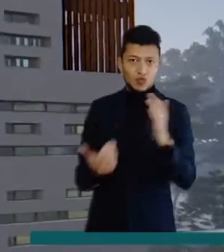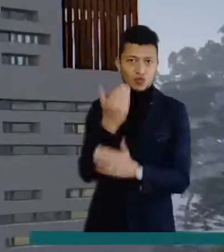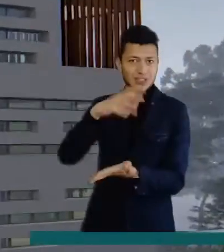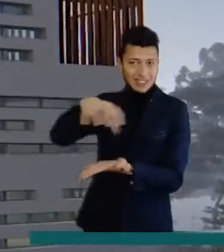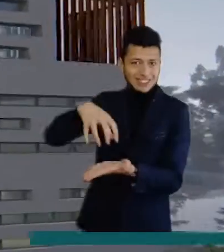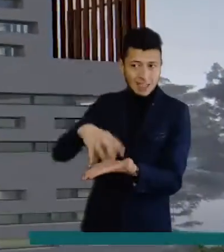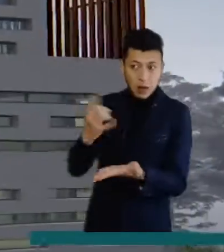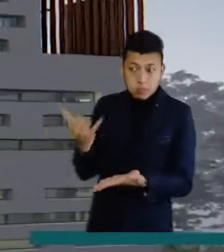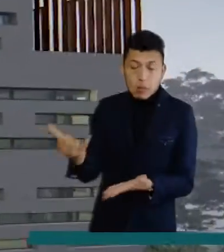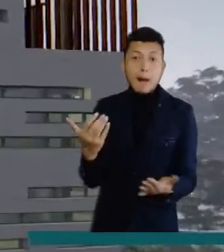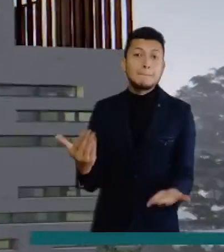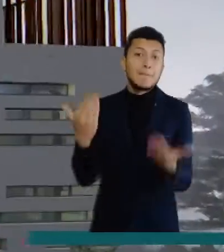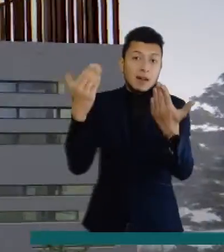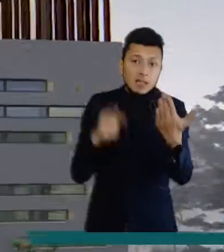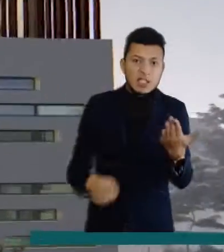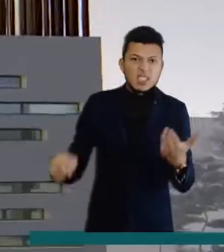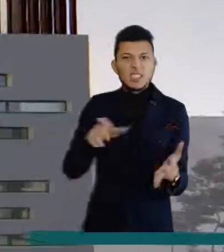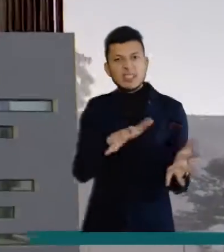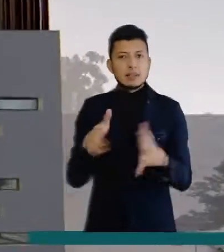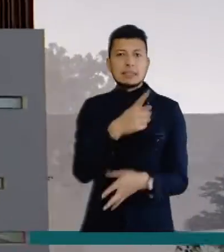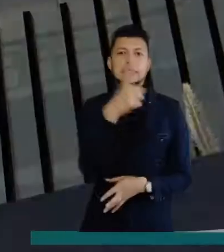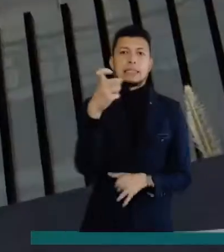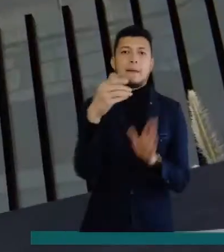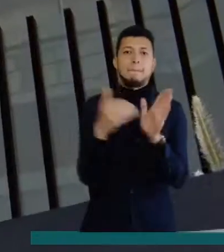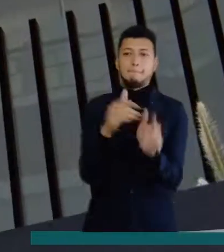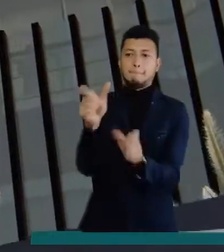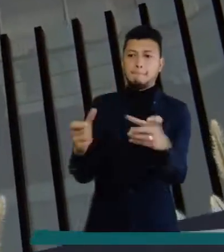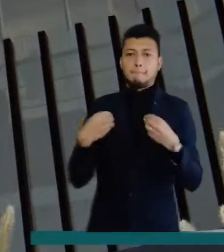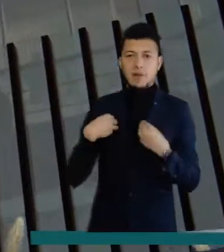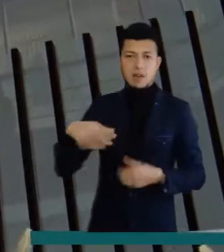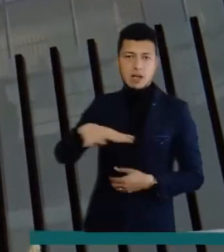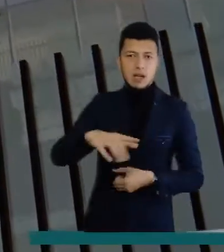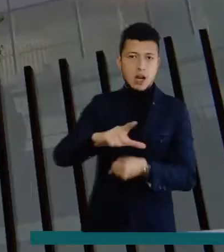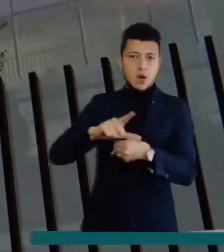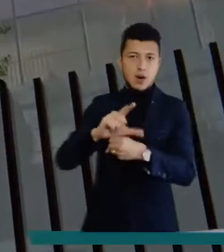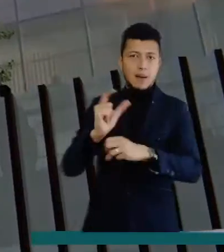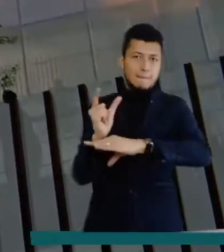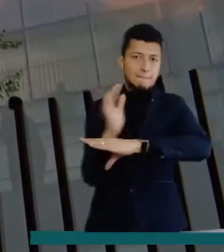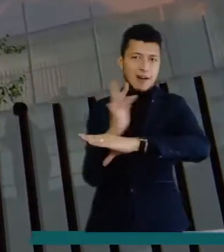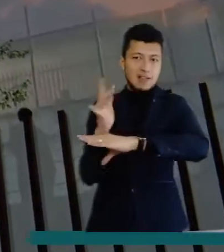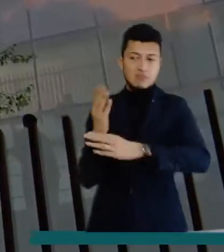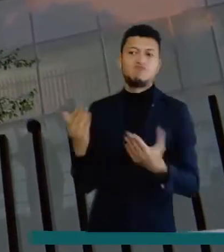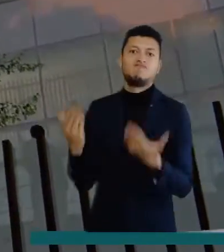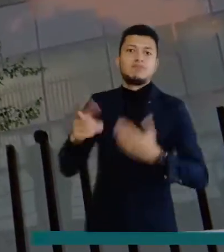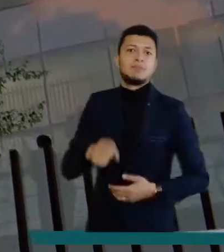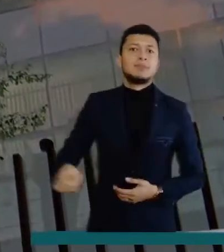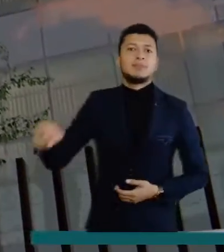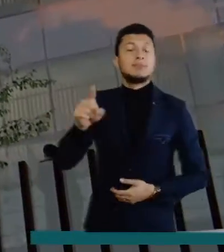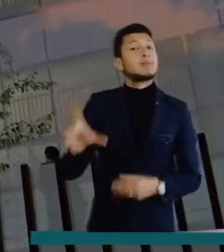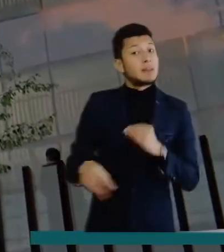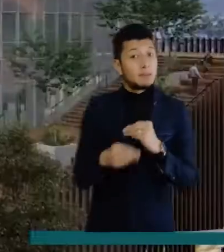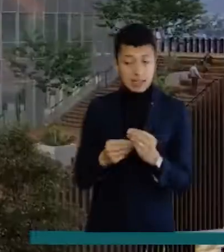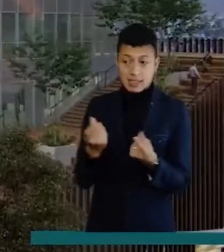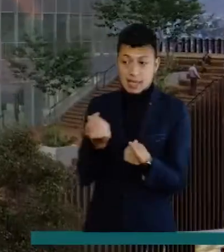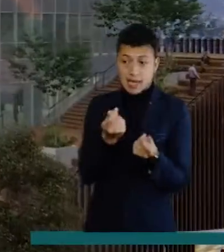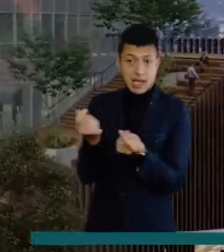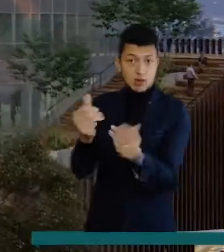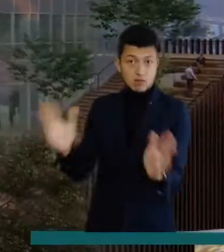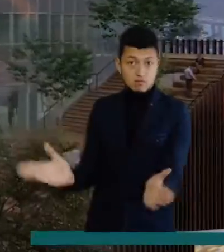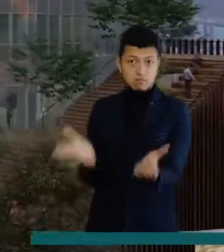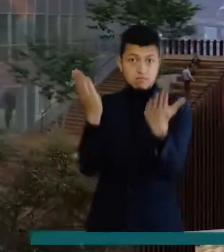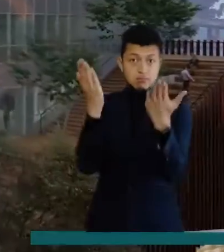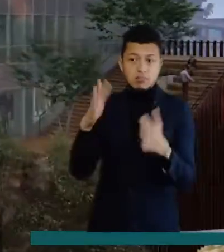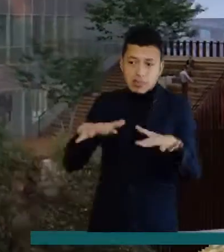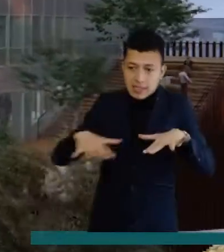de esta nueva sede beneficiará alrededor de 100.000 habitantes de la localidad de Los Mártires, además de revitalizar